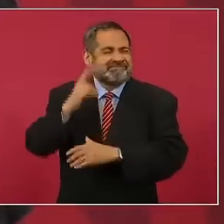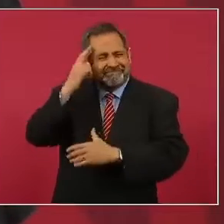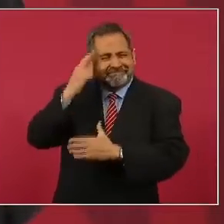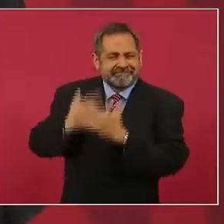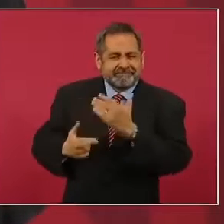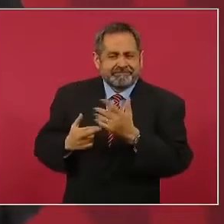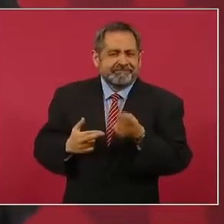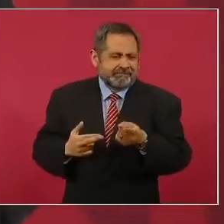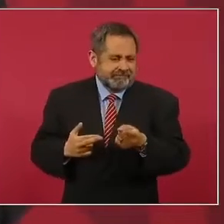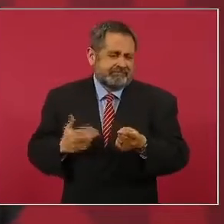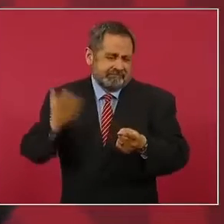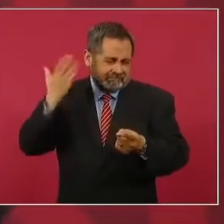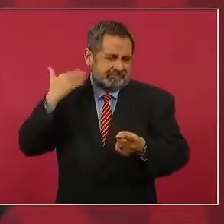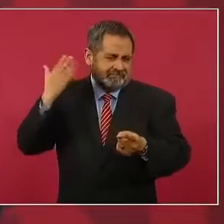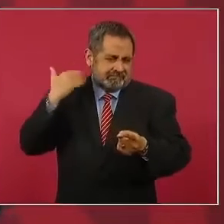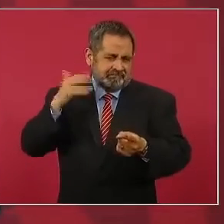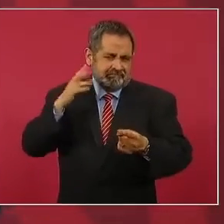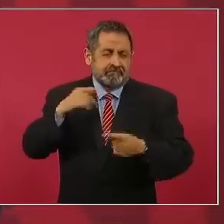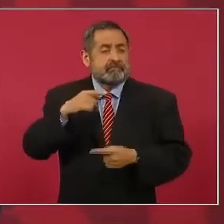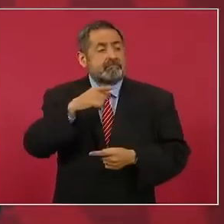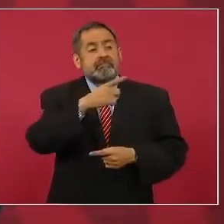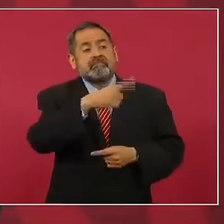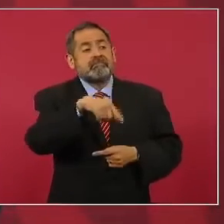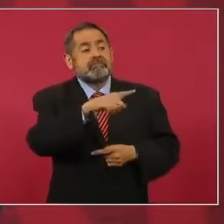que ingresaban